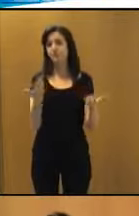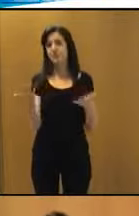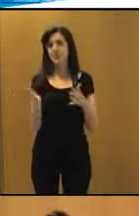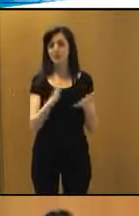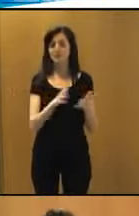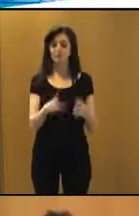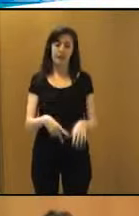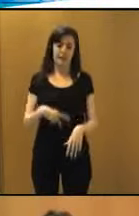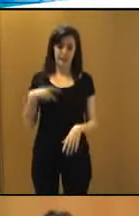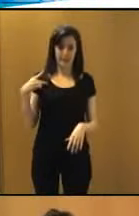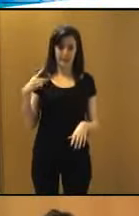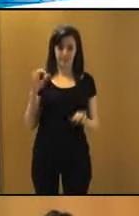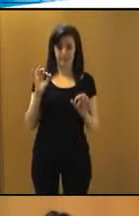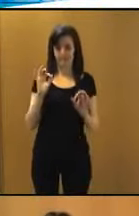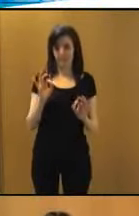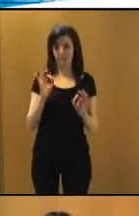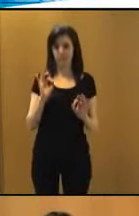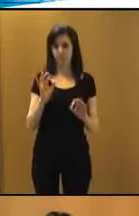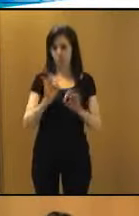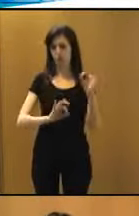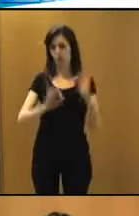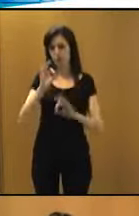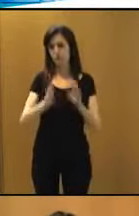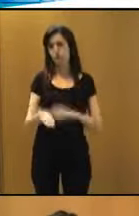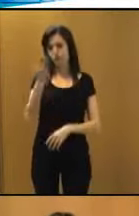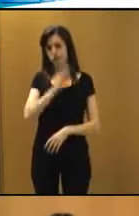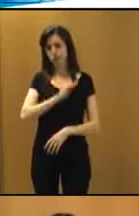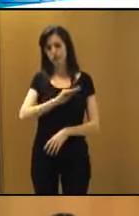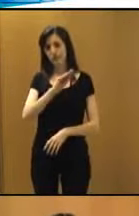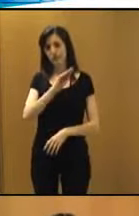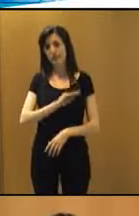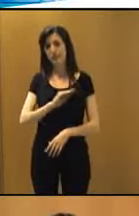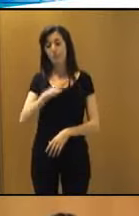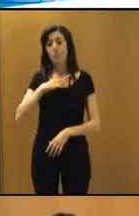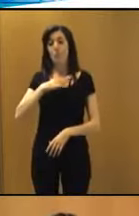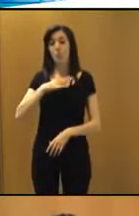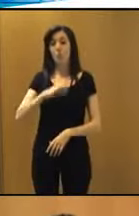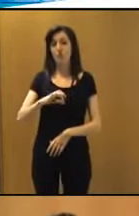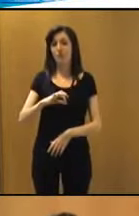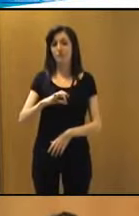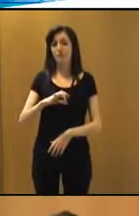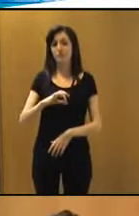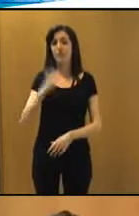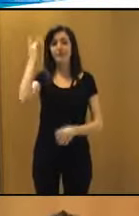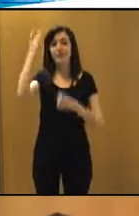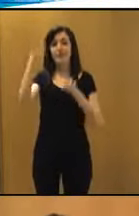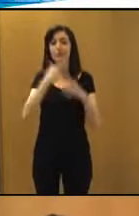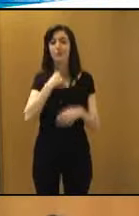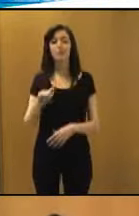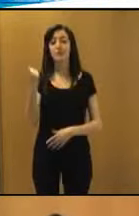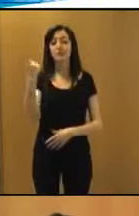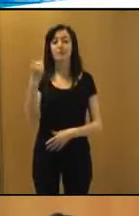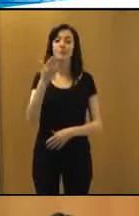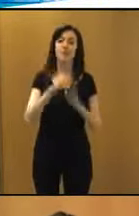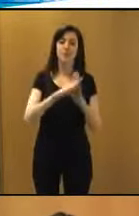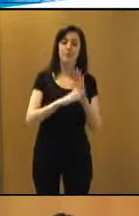Pues en general veremos porcentajes bastante altos. Quizás la más popular de las actividades